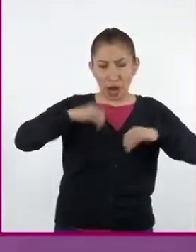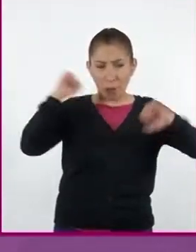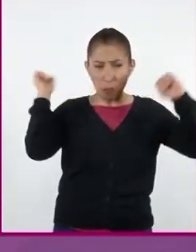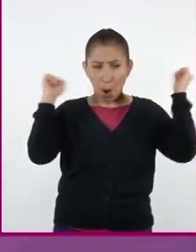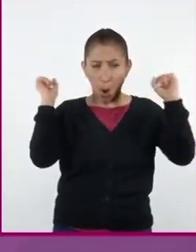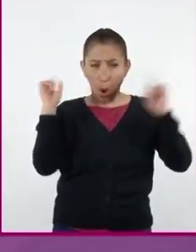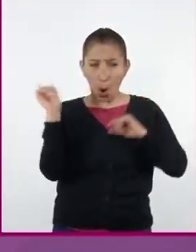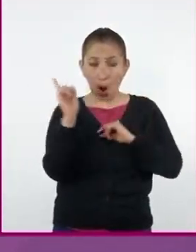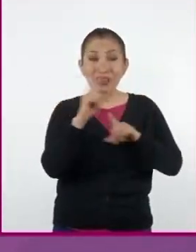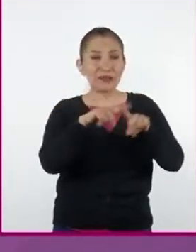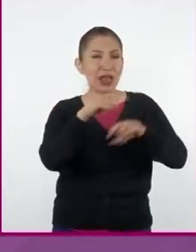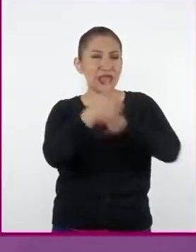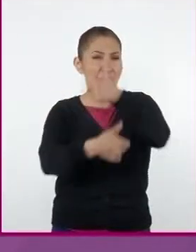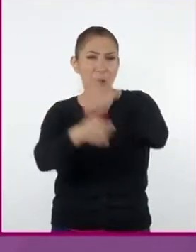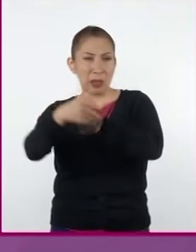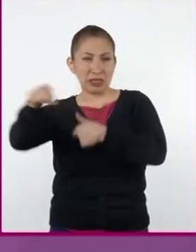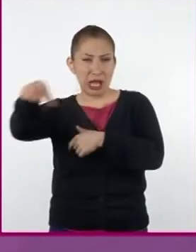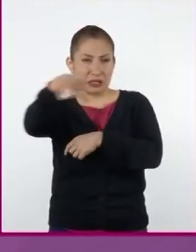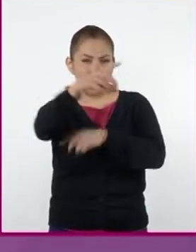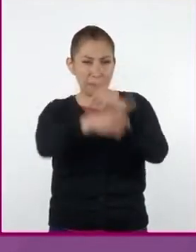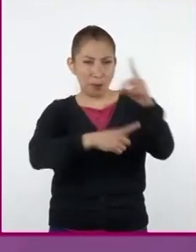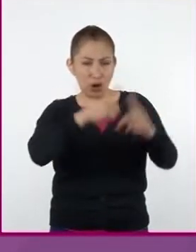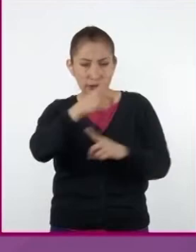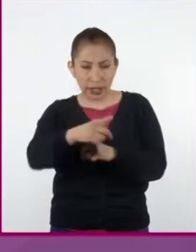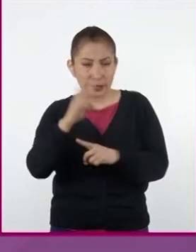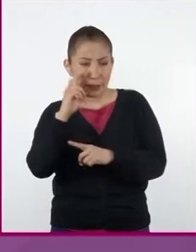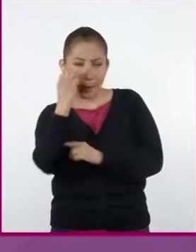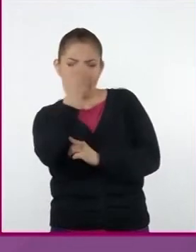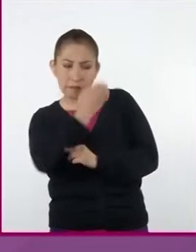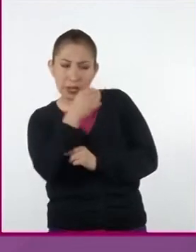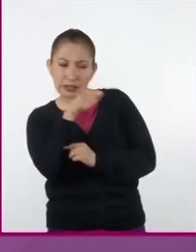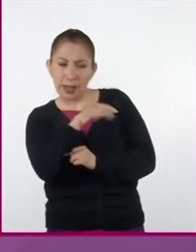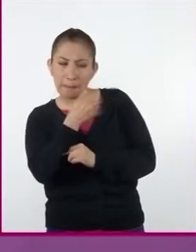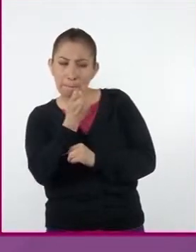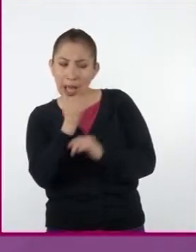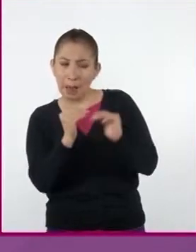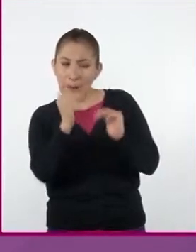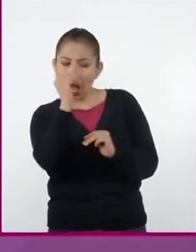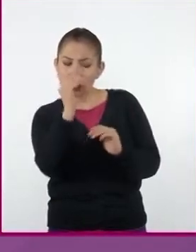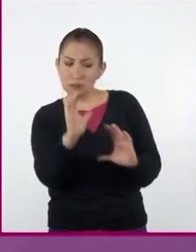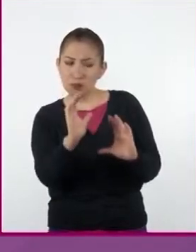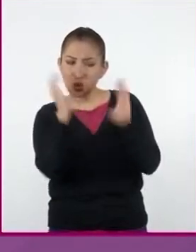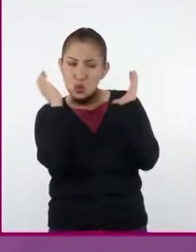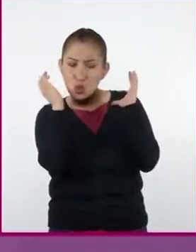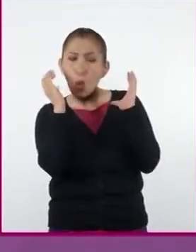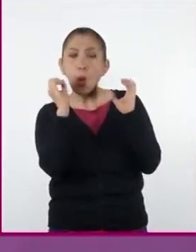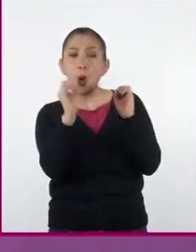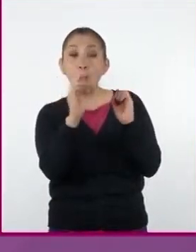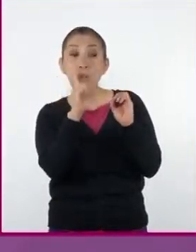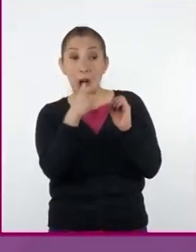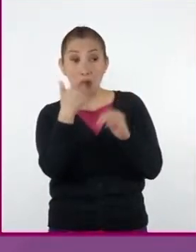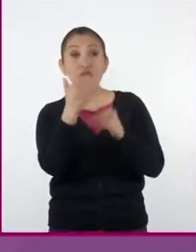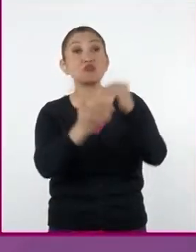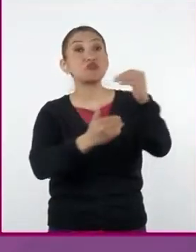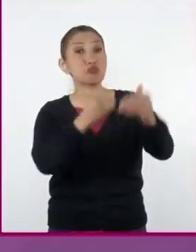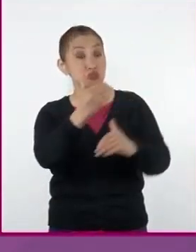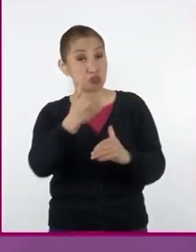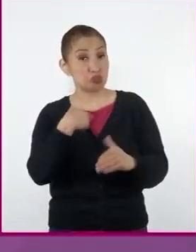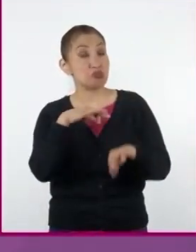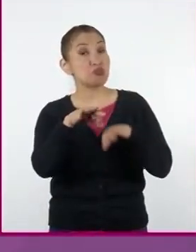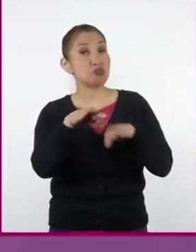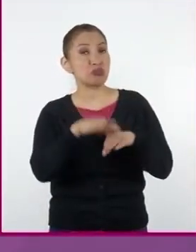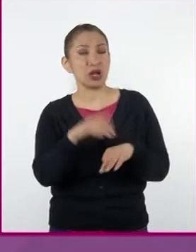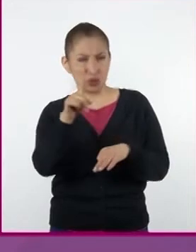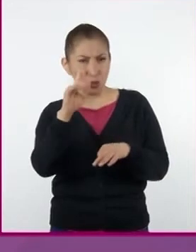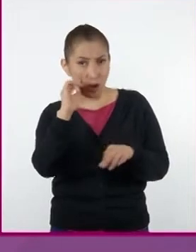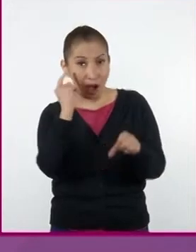en distintas competencias, se puede inferir si alcanza mayores velocidades y ha mejorado su desempeño. ¿Te